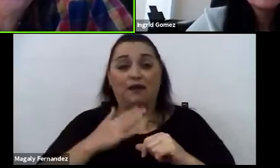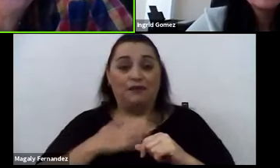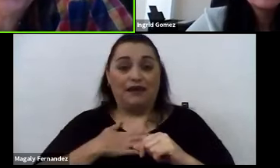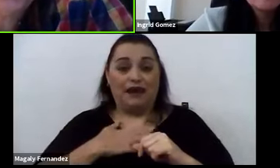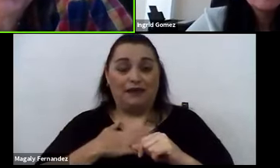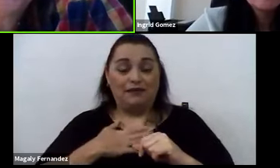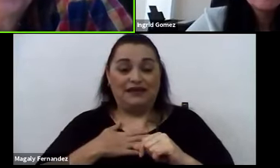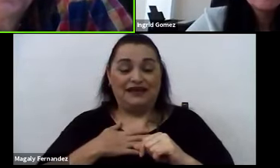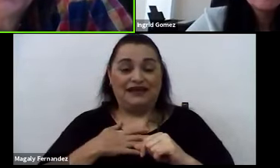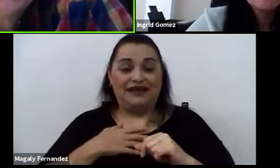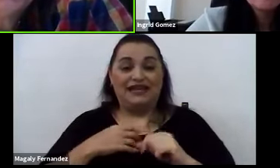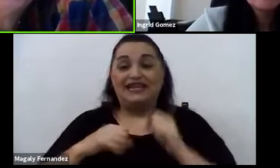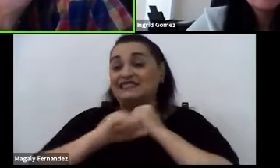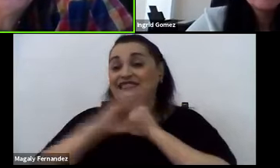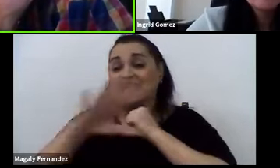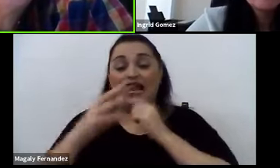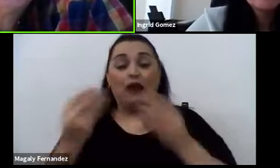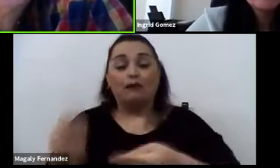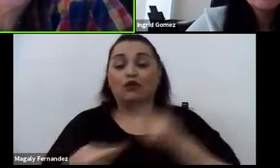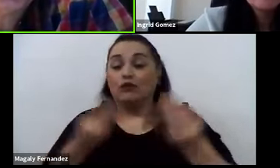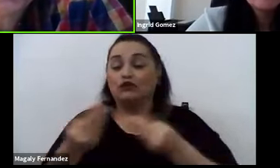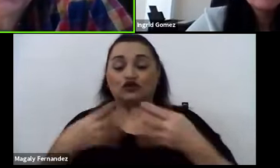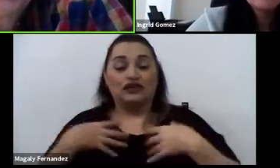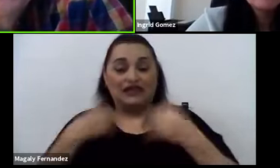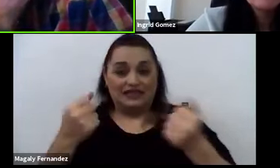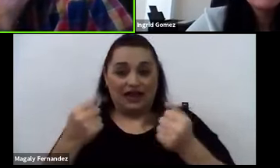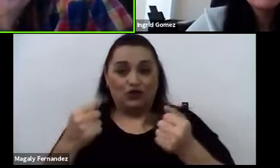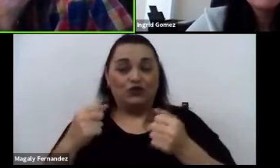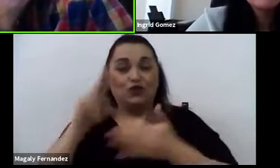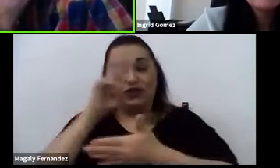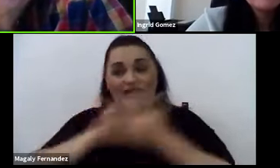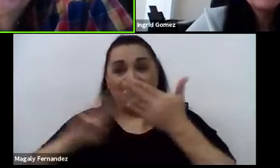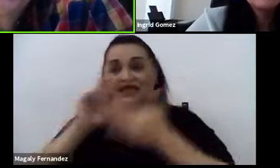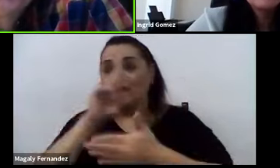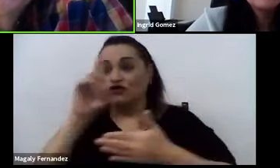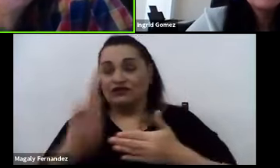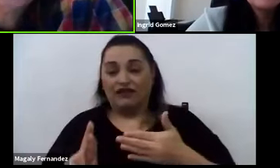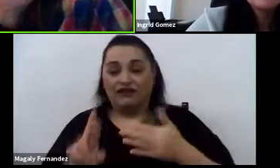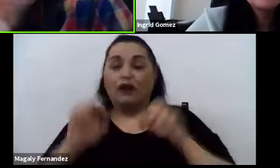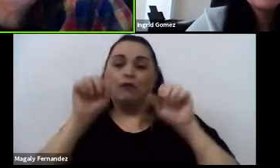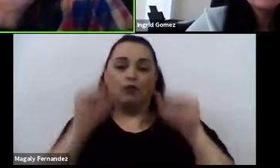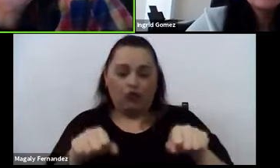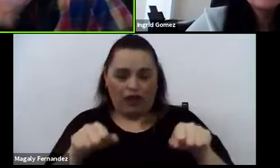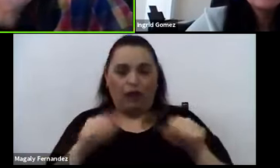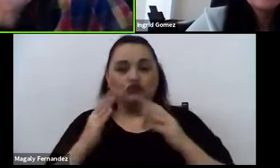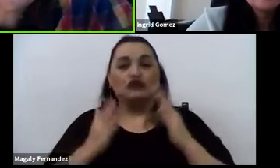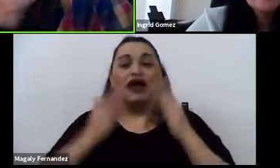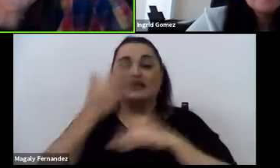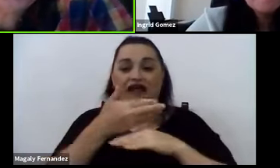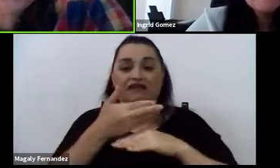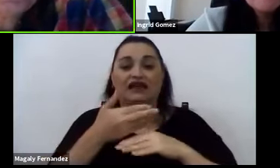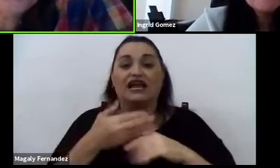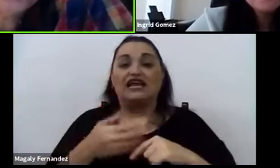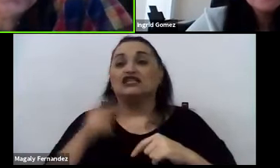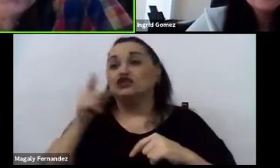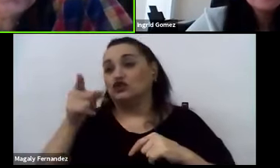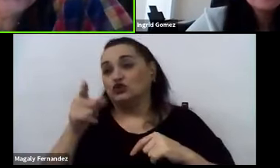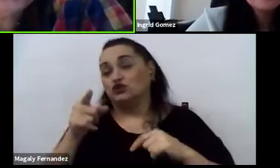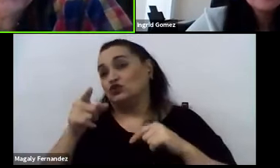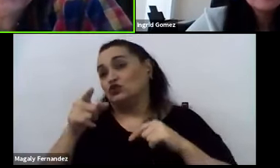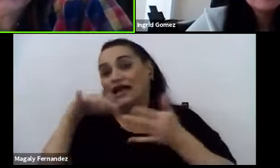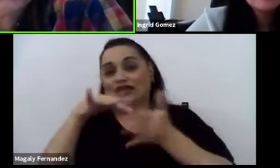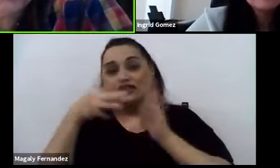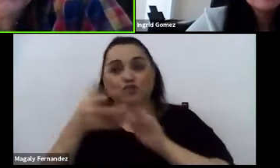de Promoción de la Salud en la Universidad de Costa Rica, podamos, a través de sus egresados y de